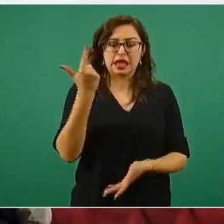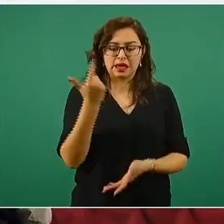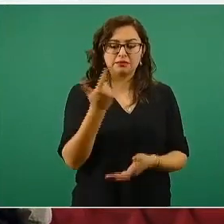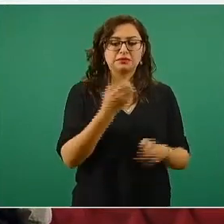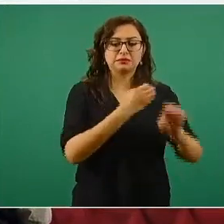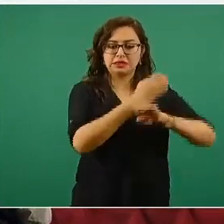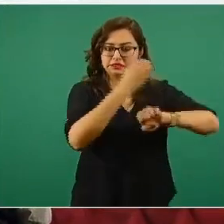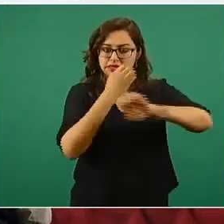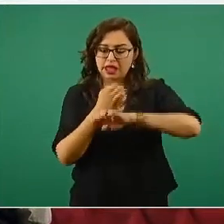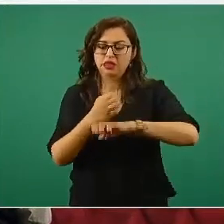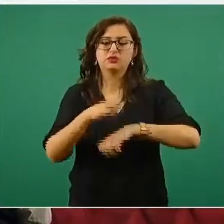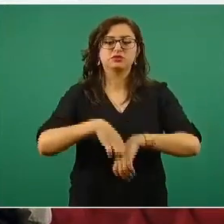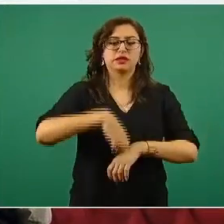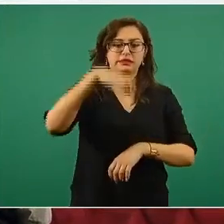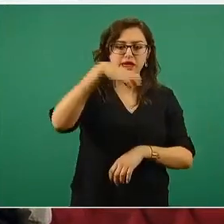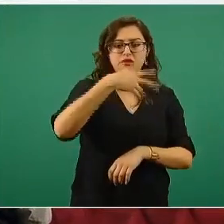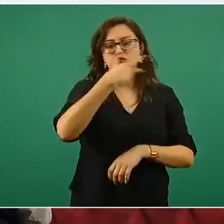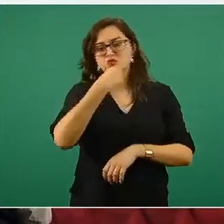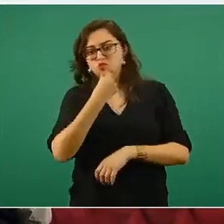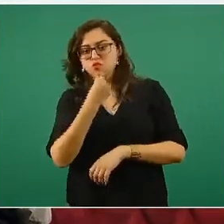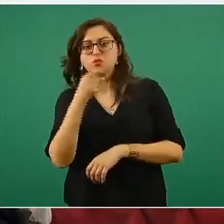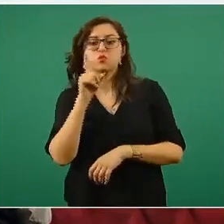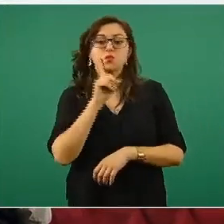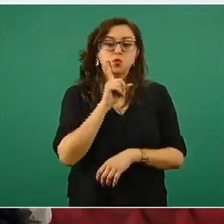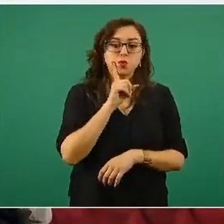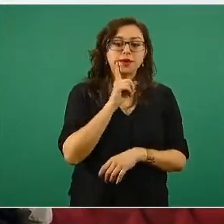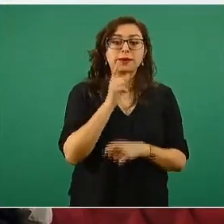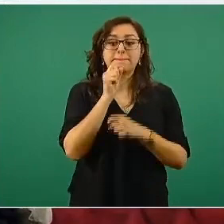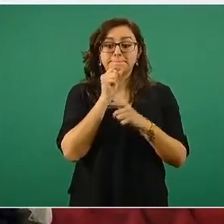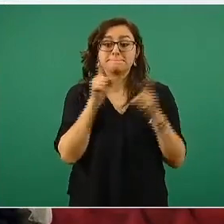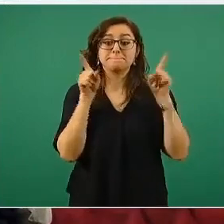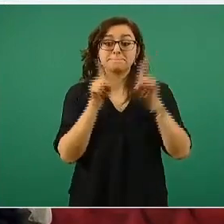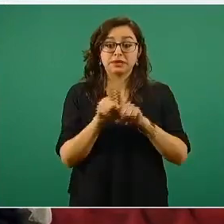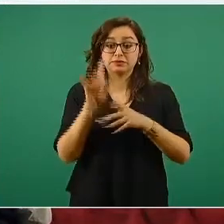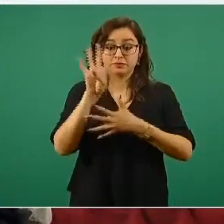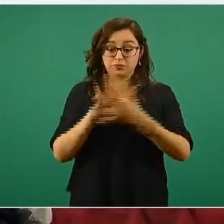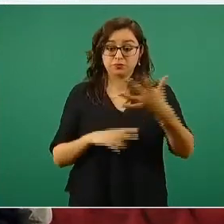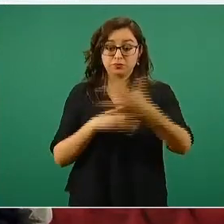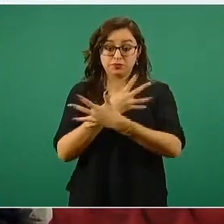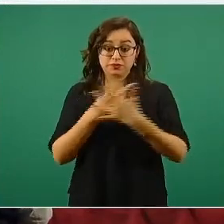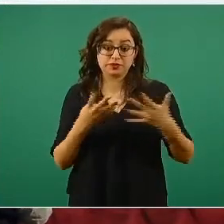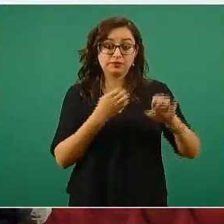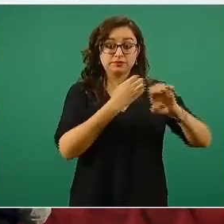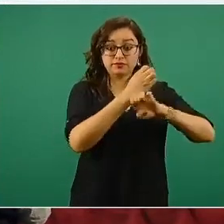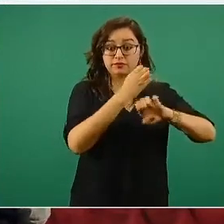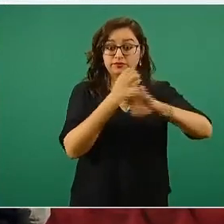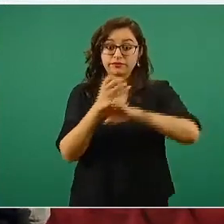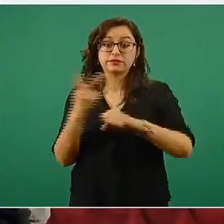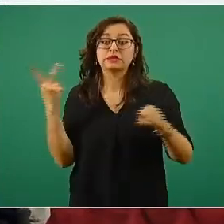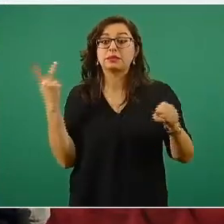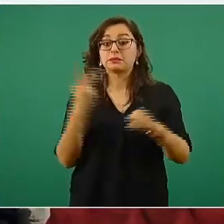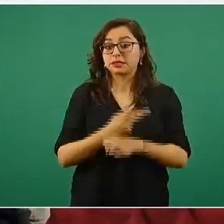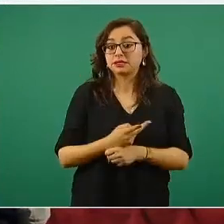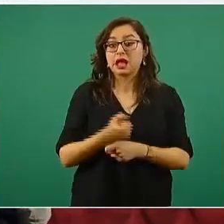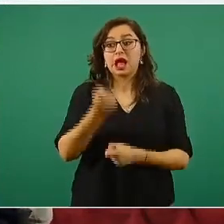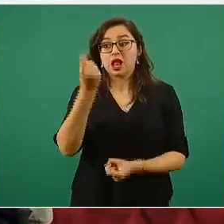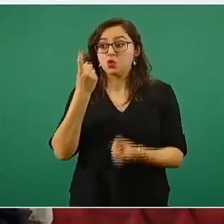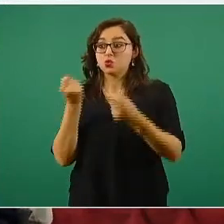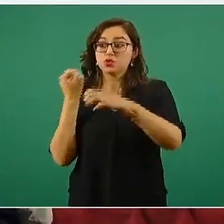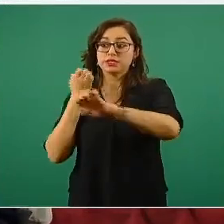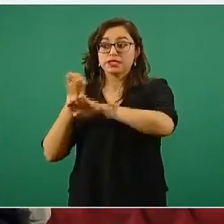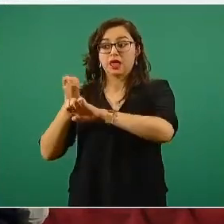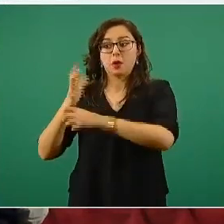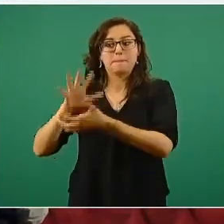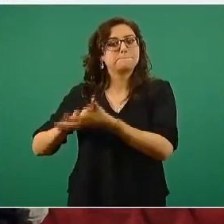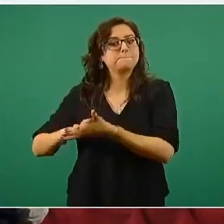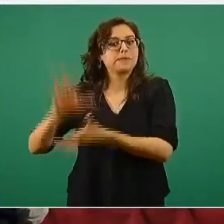federativas. Recordando que cuando revisen la tabla de entidades federativas, pues obviamente en las entidades en donde se haya aplicado mayor